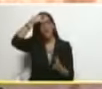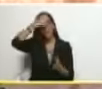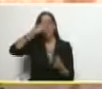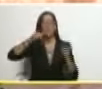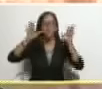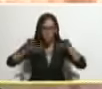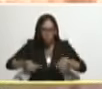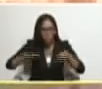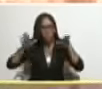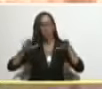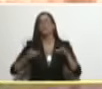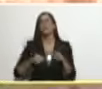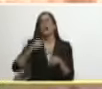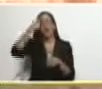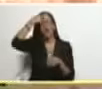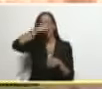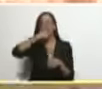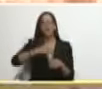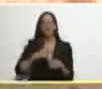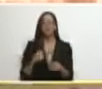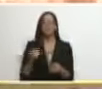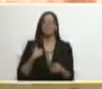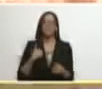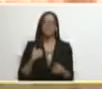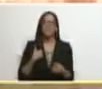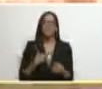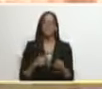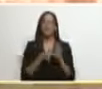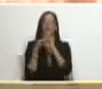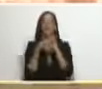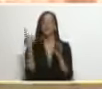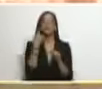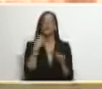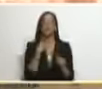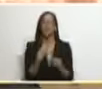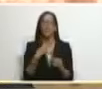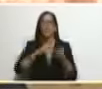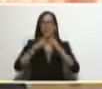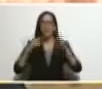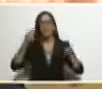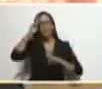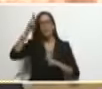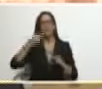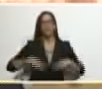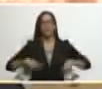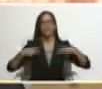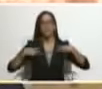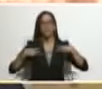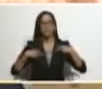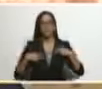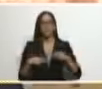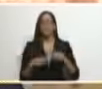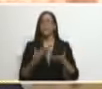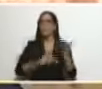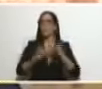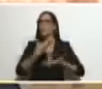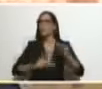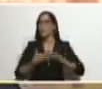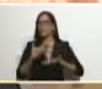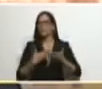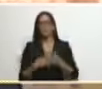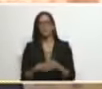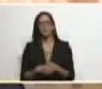los pueblos cristianos y católicos, para unir una sola voz por la paz, por el respeto a la vida, por la convivencia.